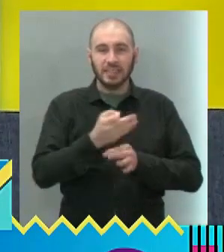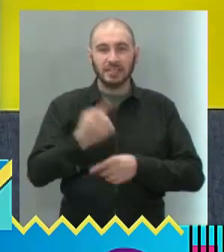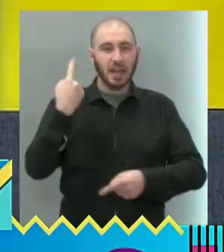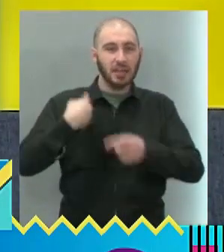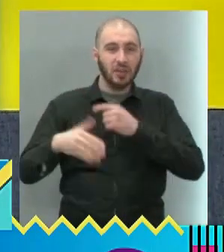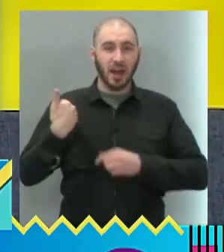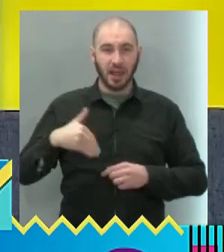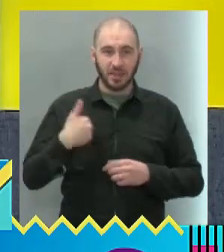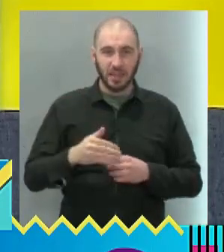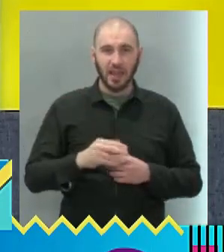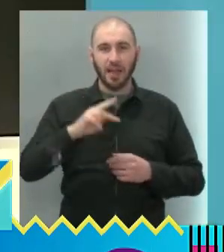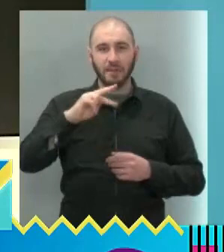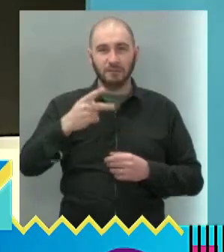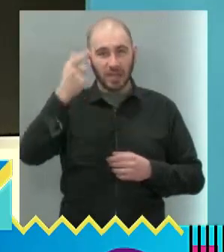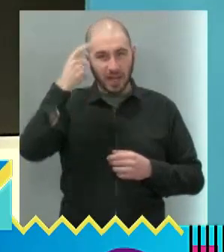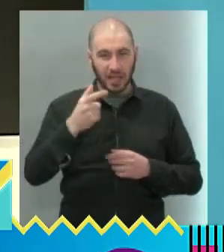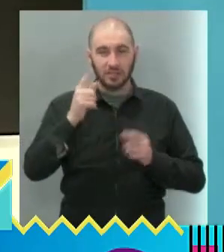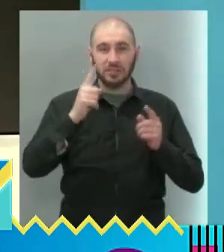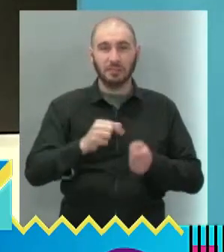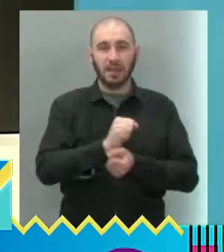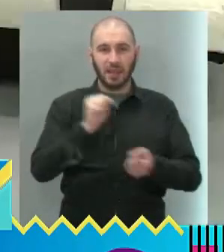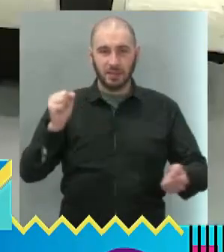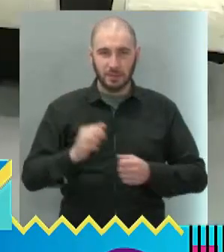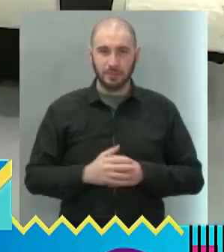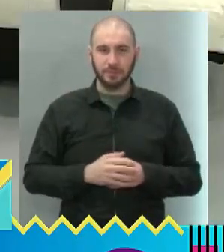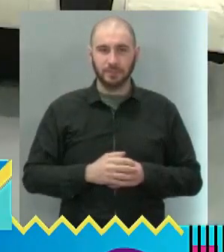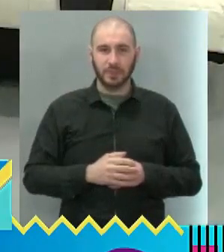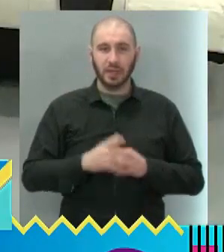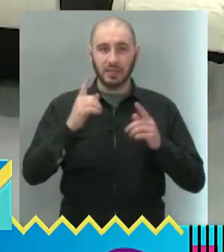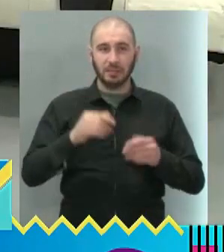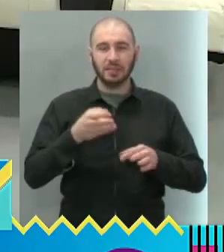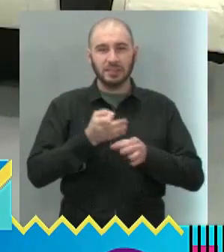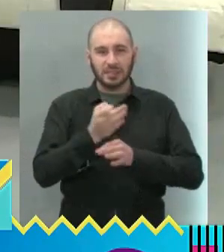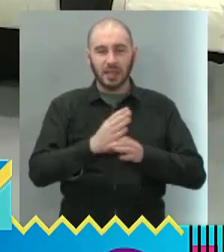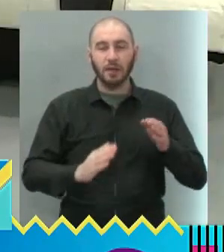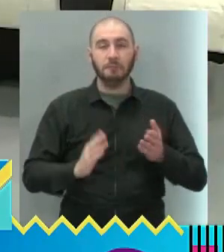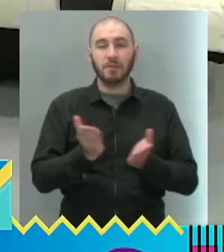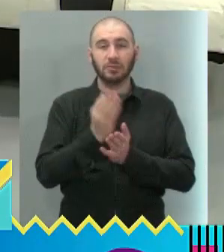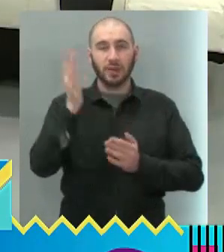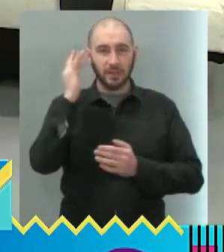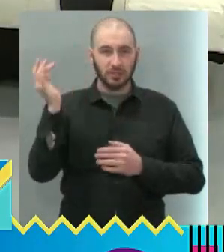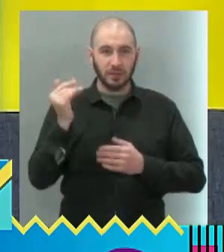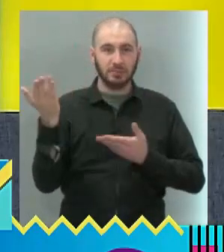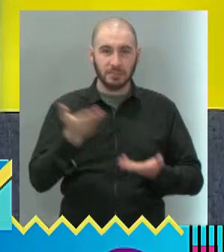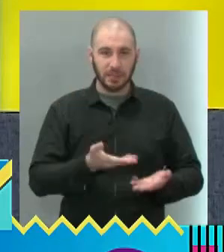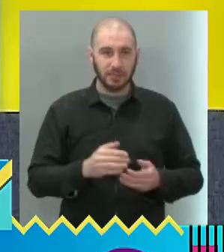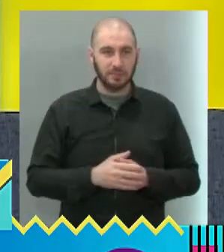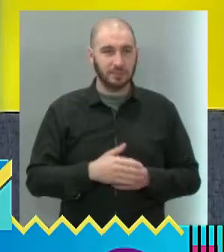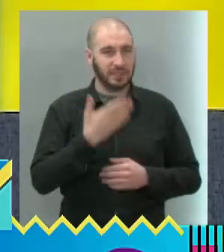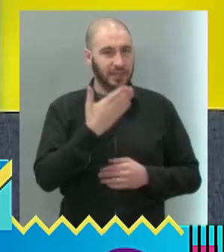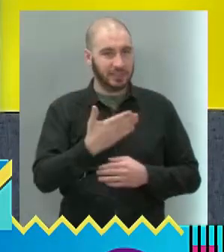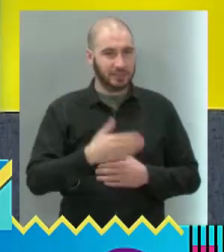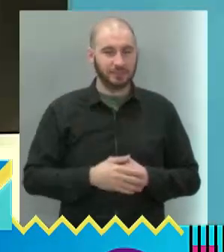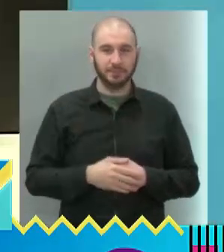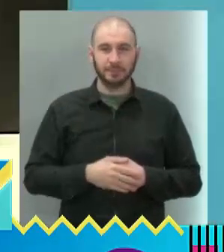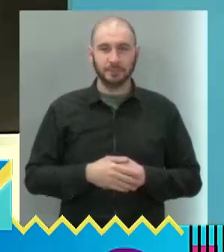Historia Argentina Virreinal e Independiente y también magíster de la Facultad de Filosofía y Letras. Bienvenida. Muchas